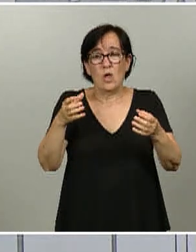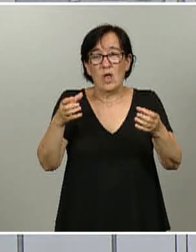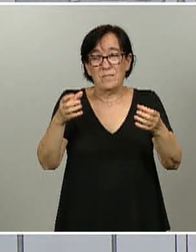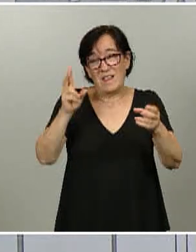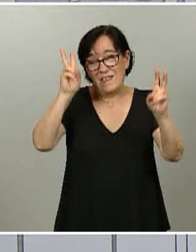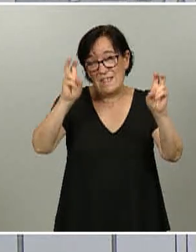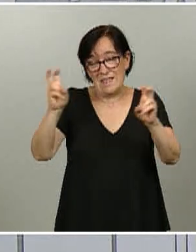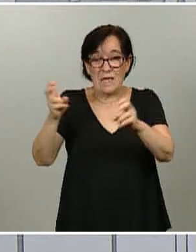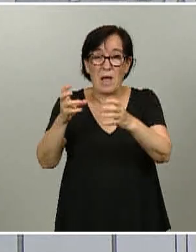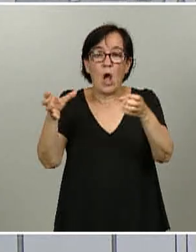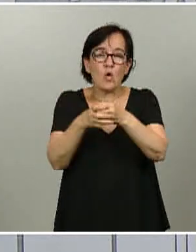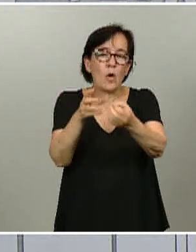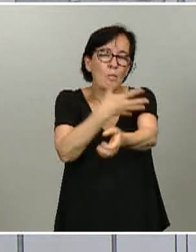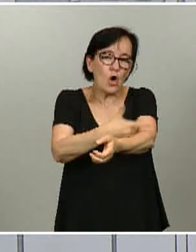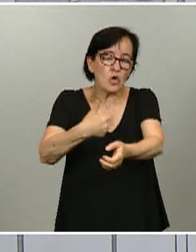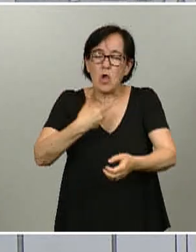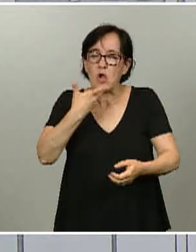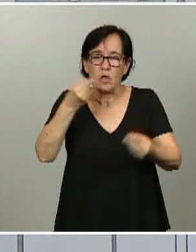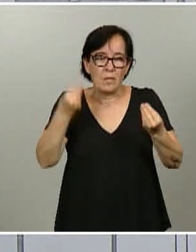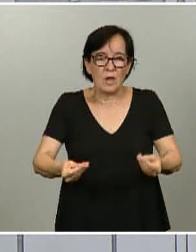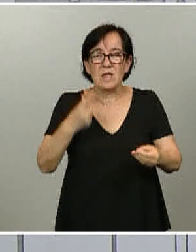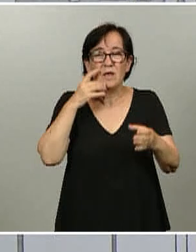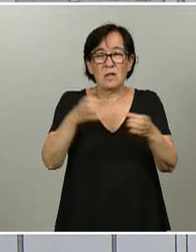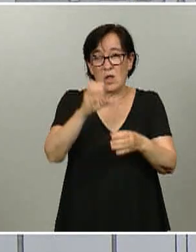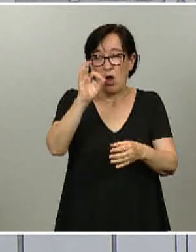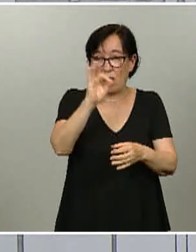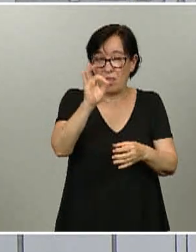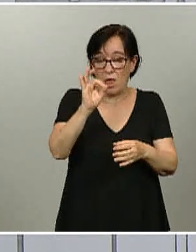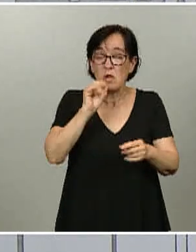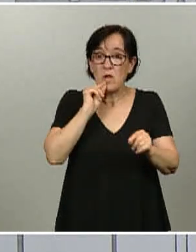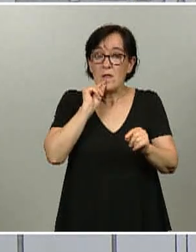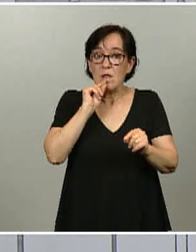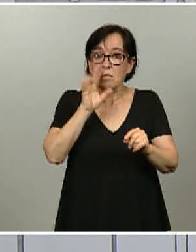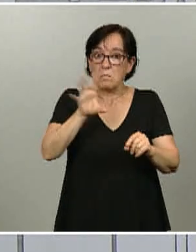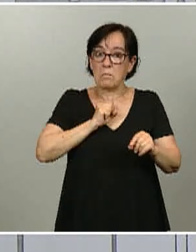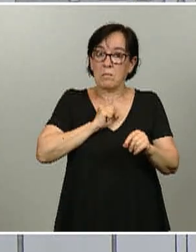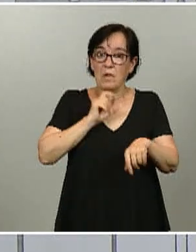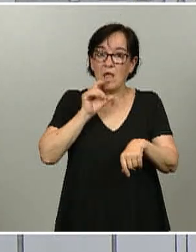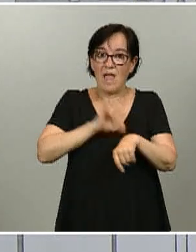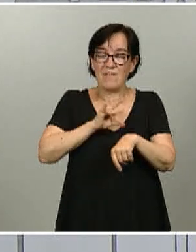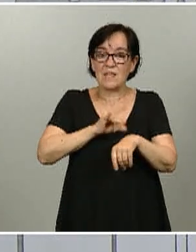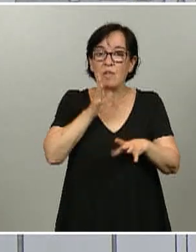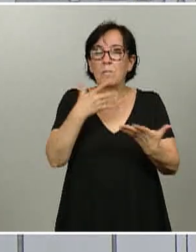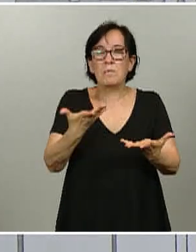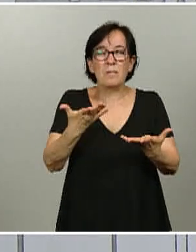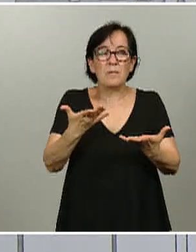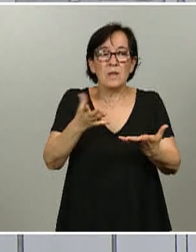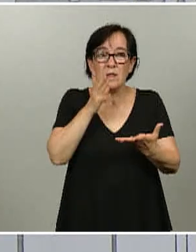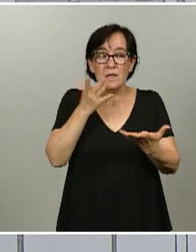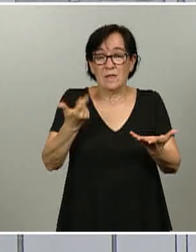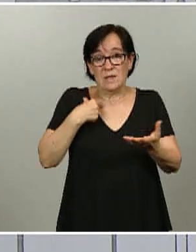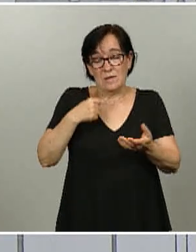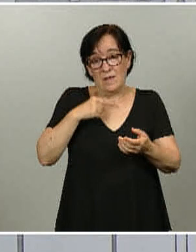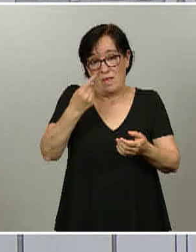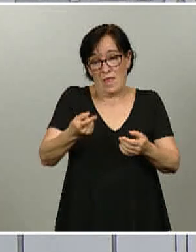Sí que conozco gente con grupo 0 que se ha infectado, pero esta gracia que he querido hacer al principio